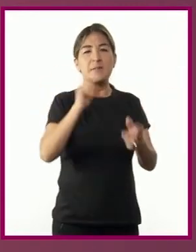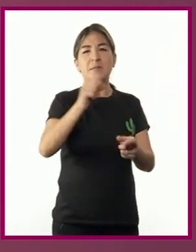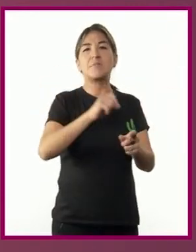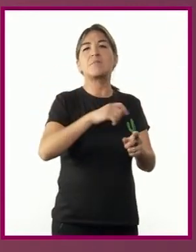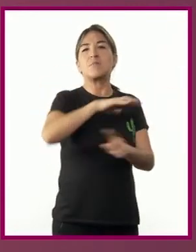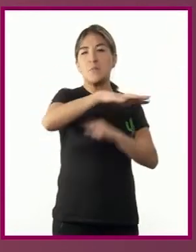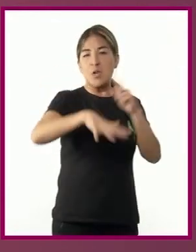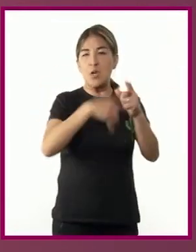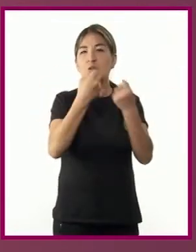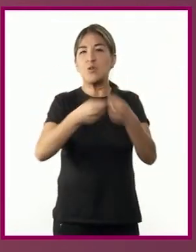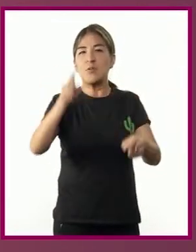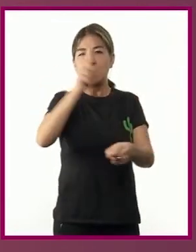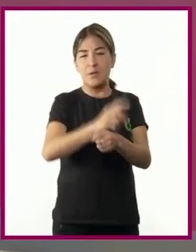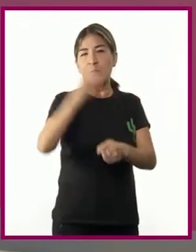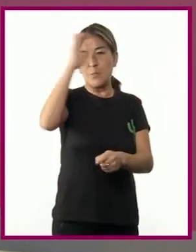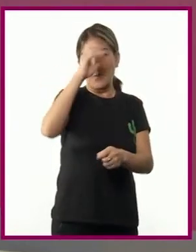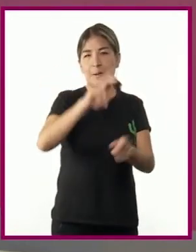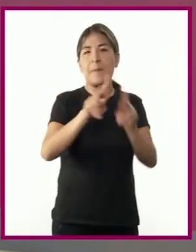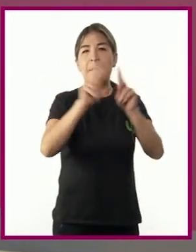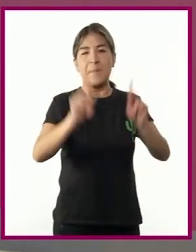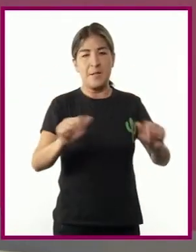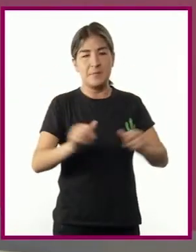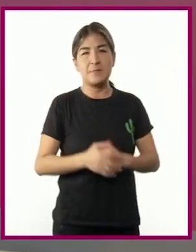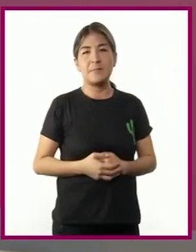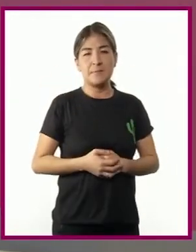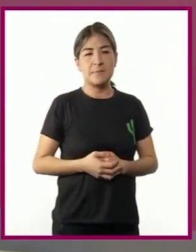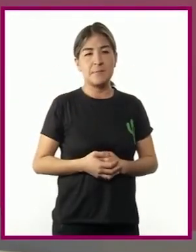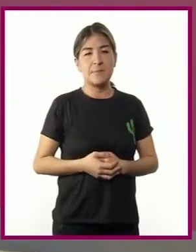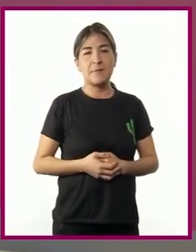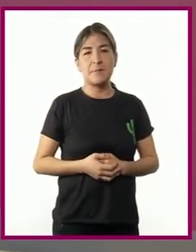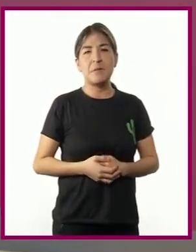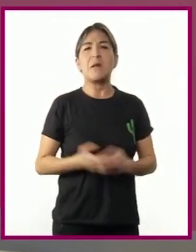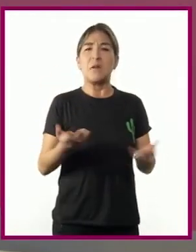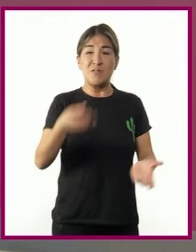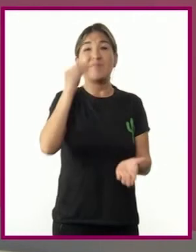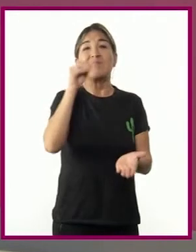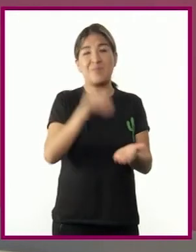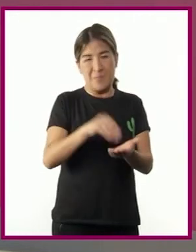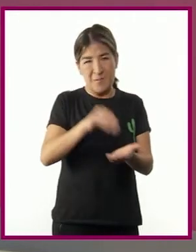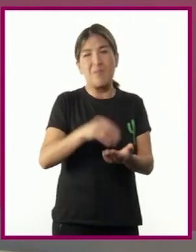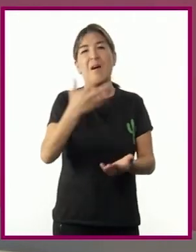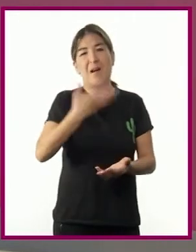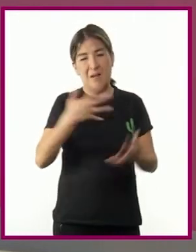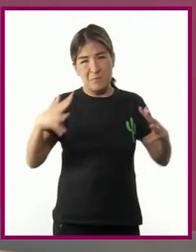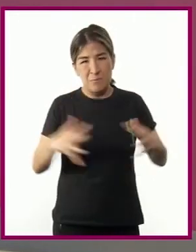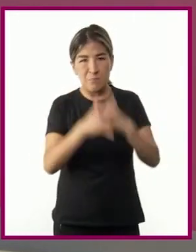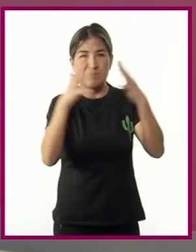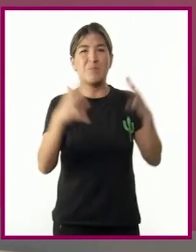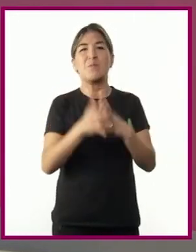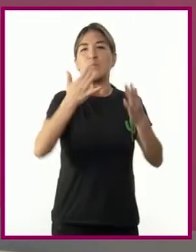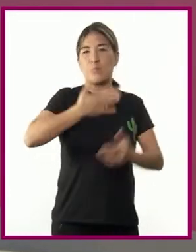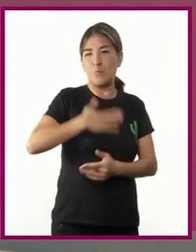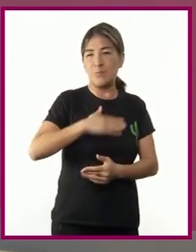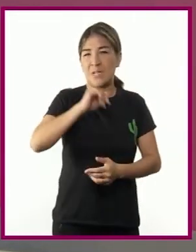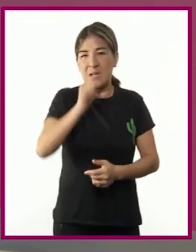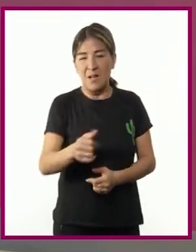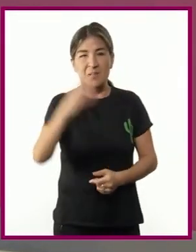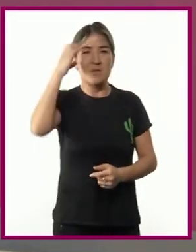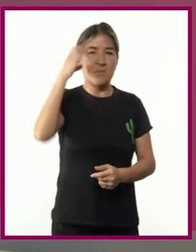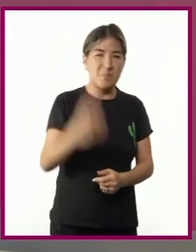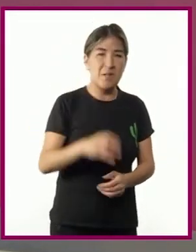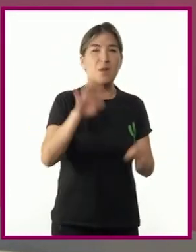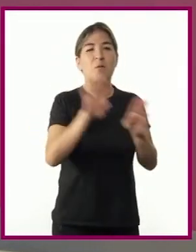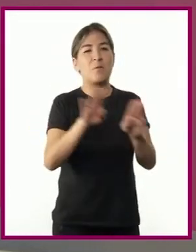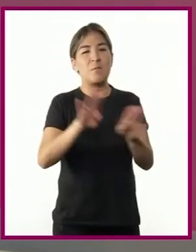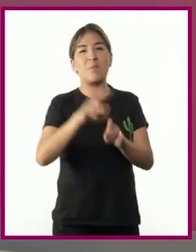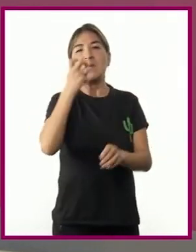sociedad una cultura de paz. Si bien prevalecen las injusticias, las guerras, la violencia, la violación a